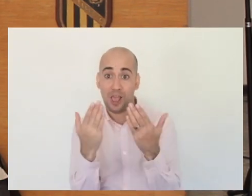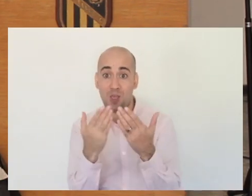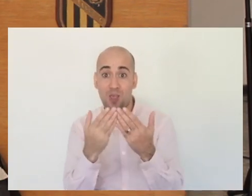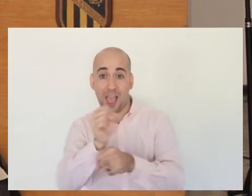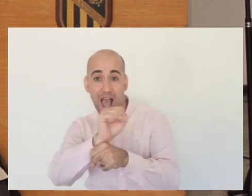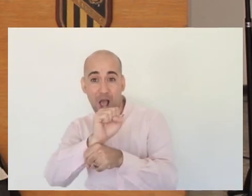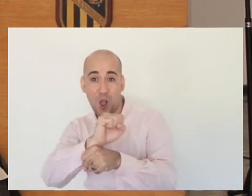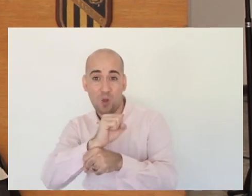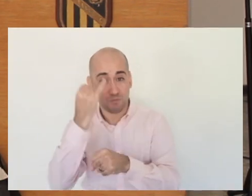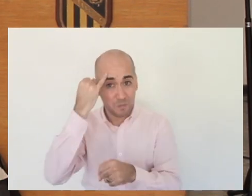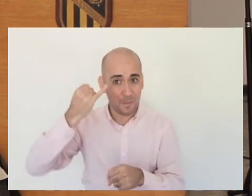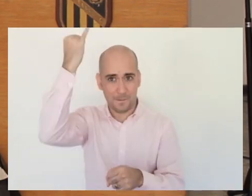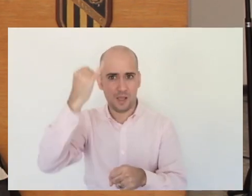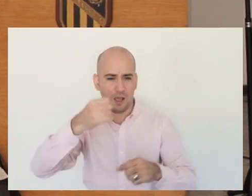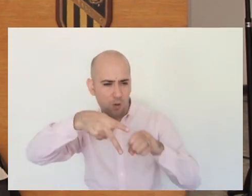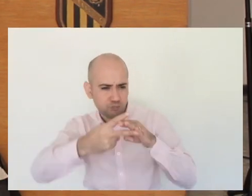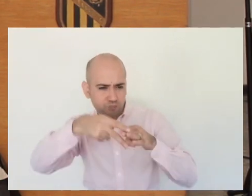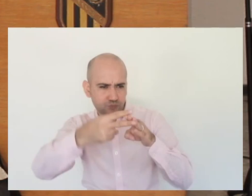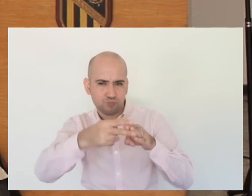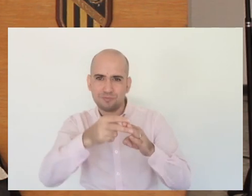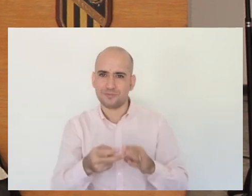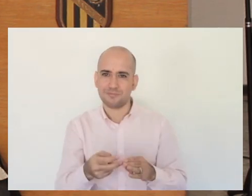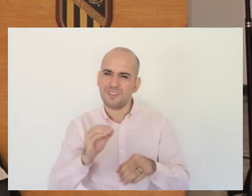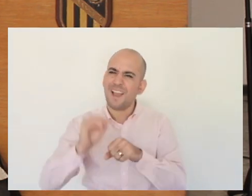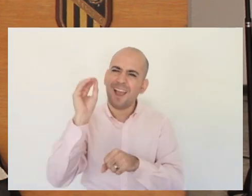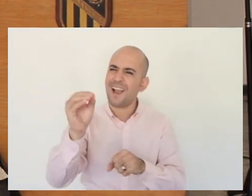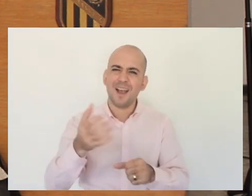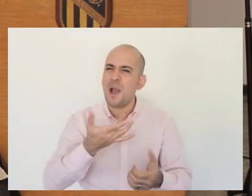y Electromovilidad Automotriz. Se los comento